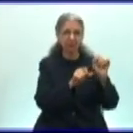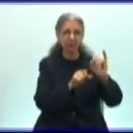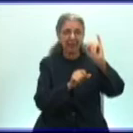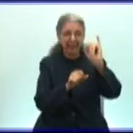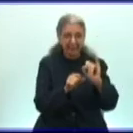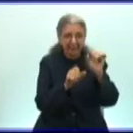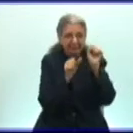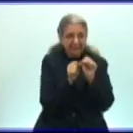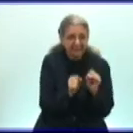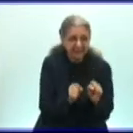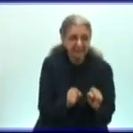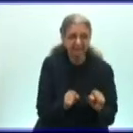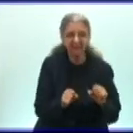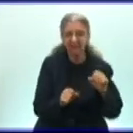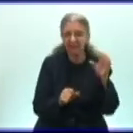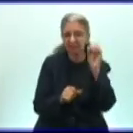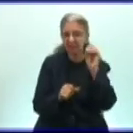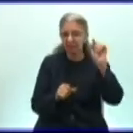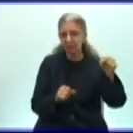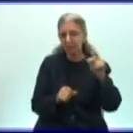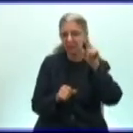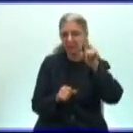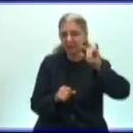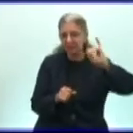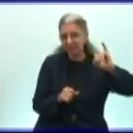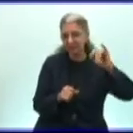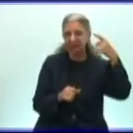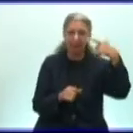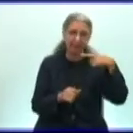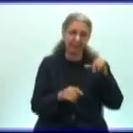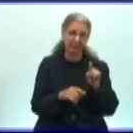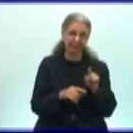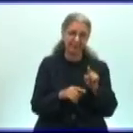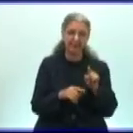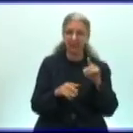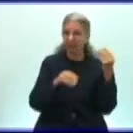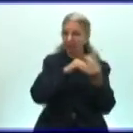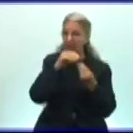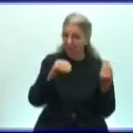de 0,16 amperes. Igualmente vamos a estar sustituyendo estos valores